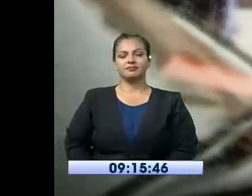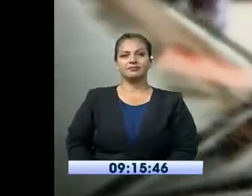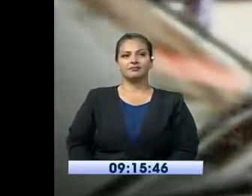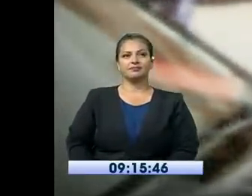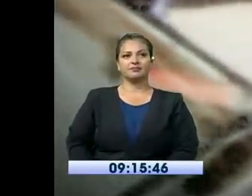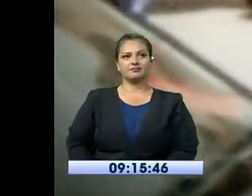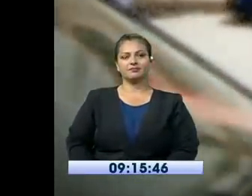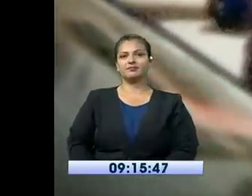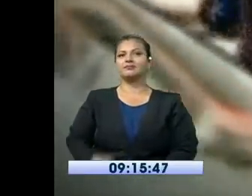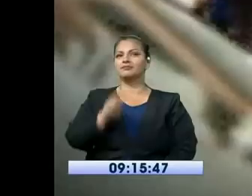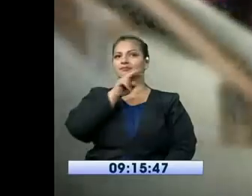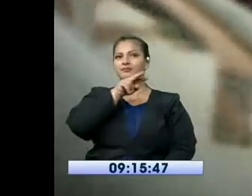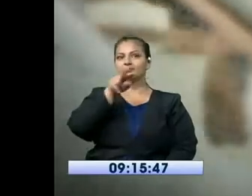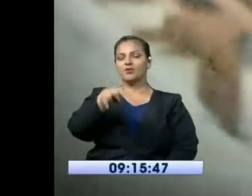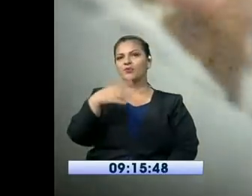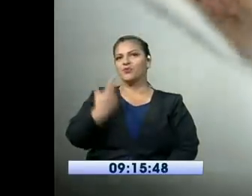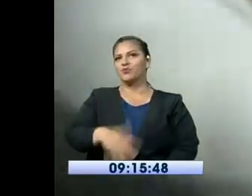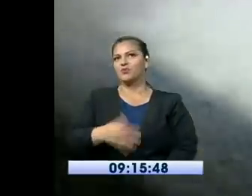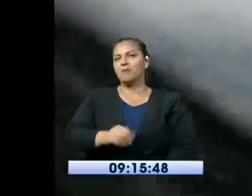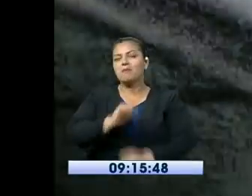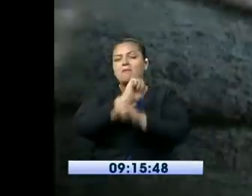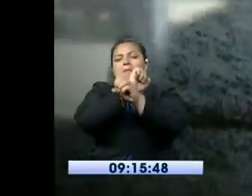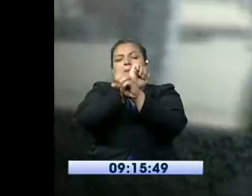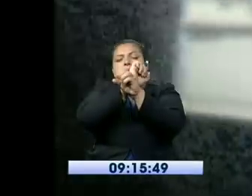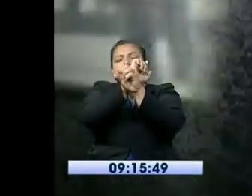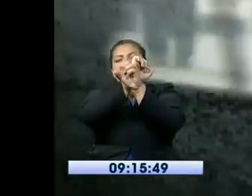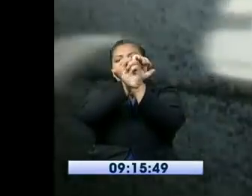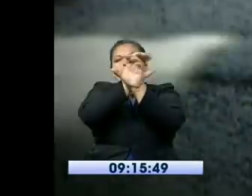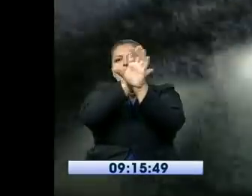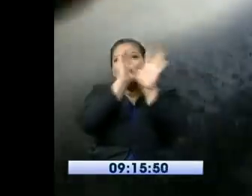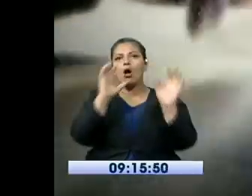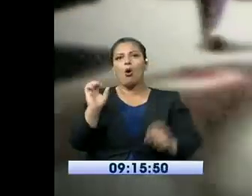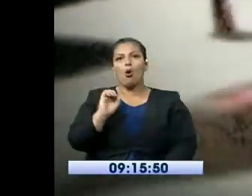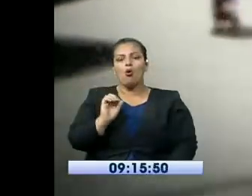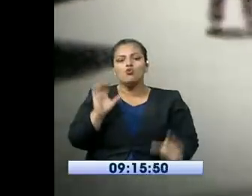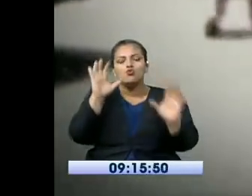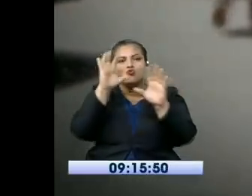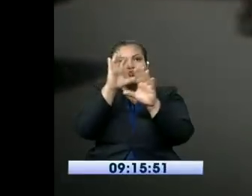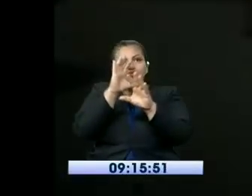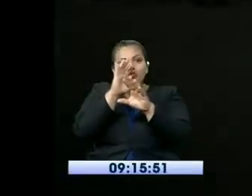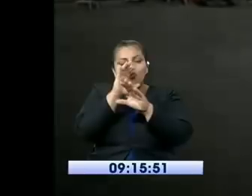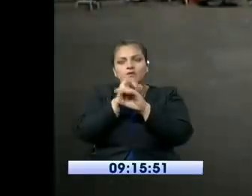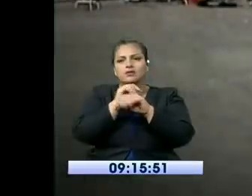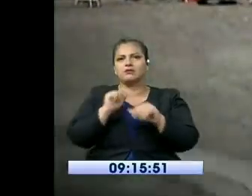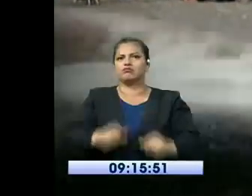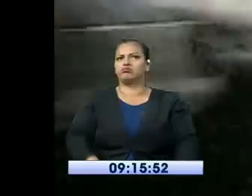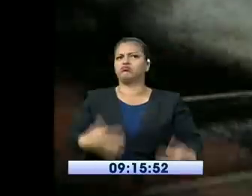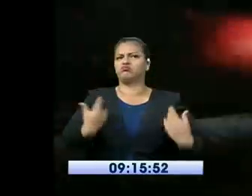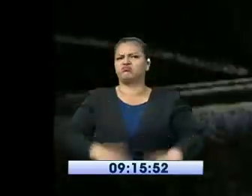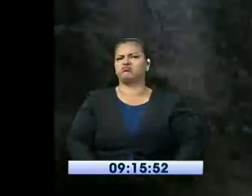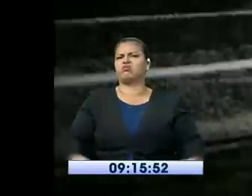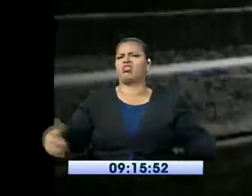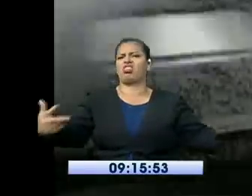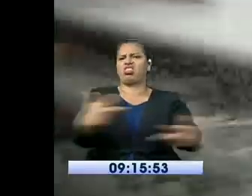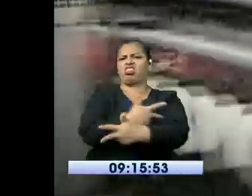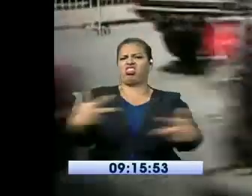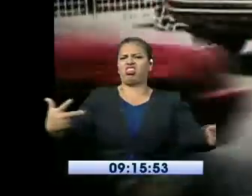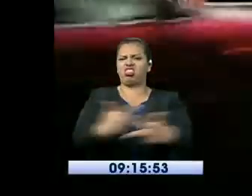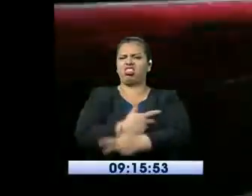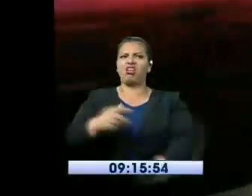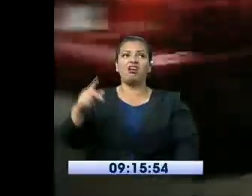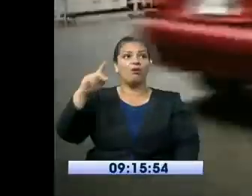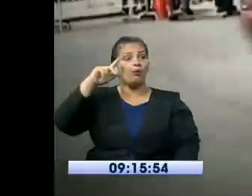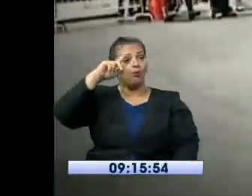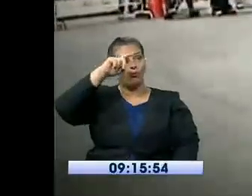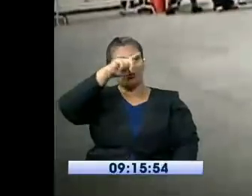este es uno de los principales motivos por los que a partir del próximo 4 de noviembre será unidireccional en el sentido sur-norte